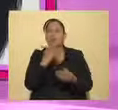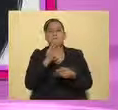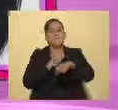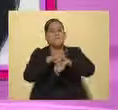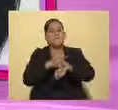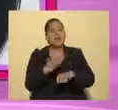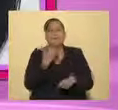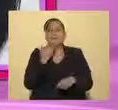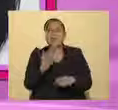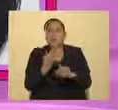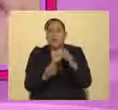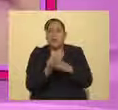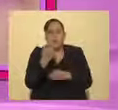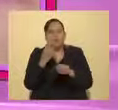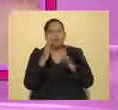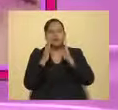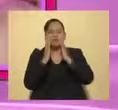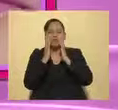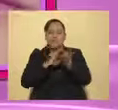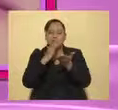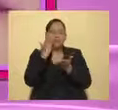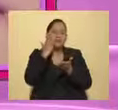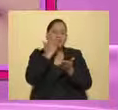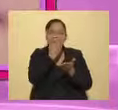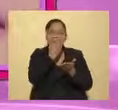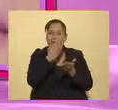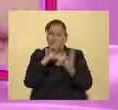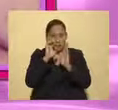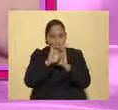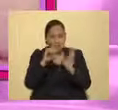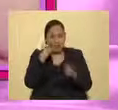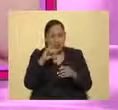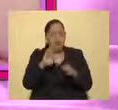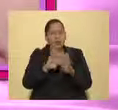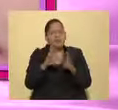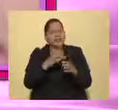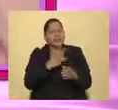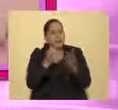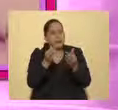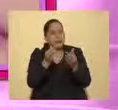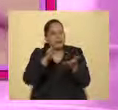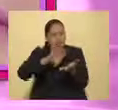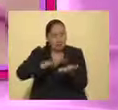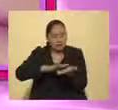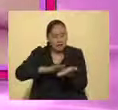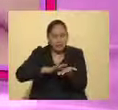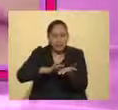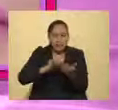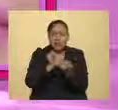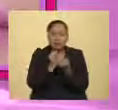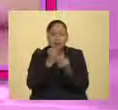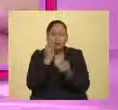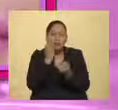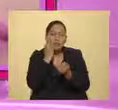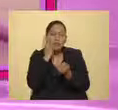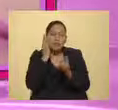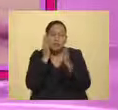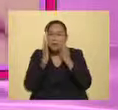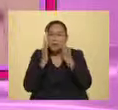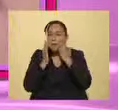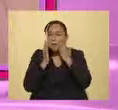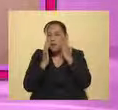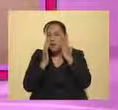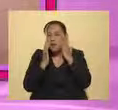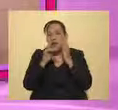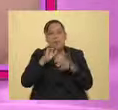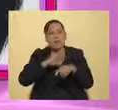¿ok? Fíjense cómo, a pesar de que la textura, la cobertura es mucho